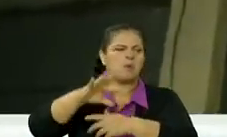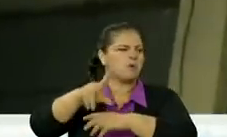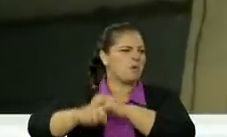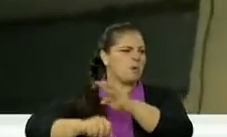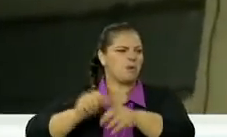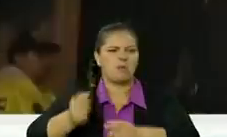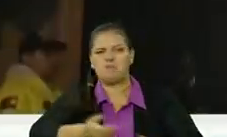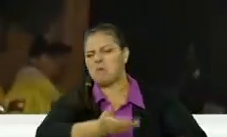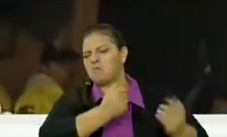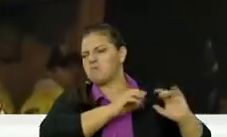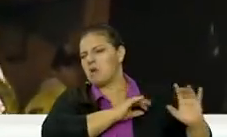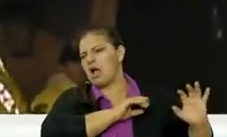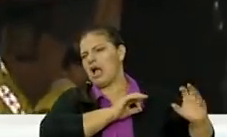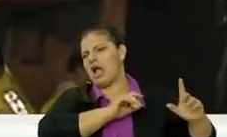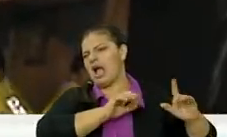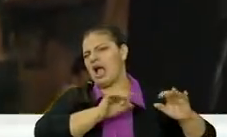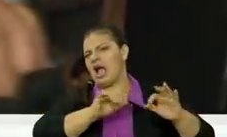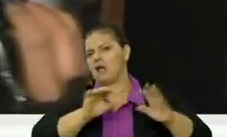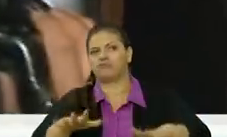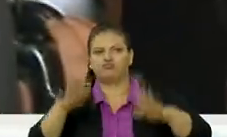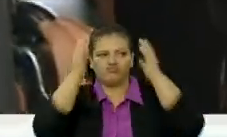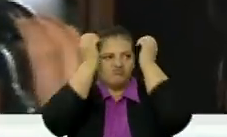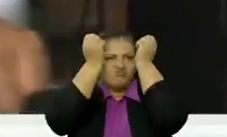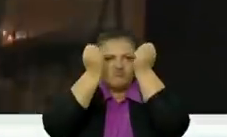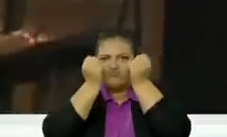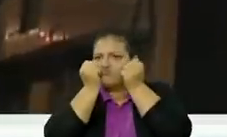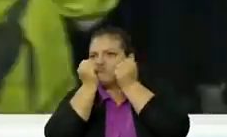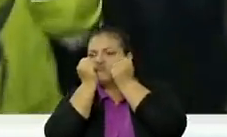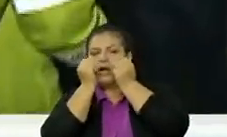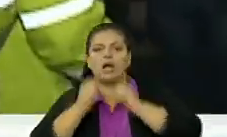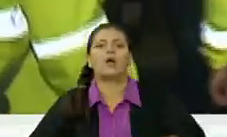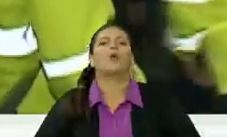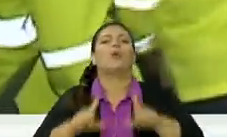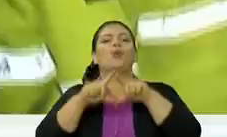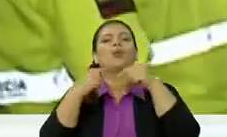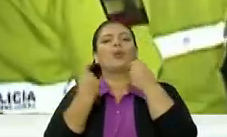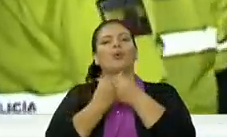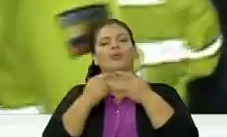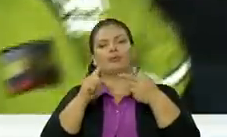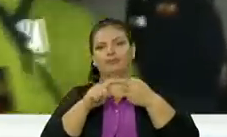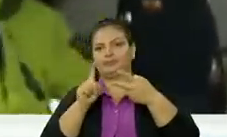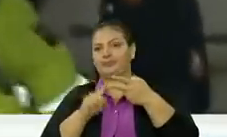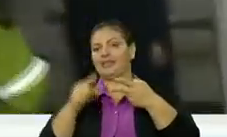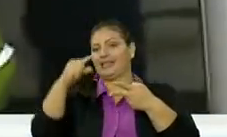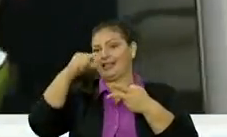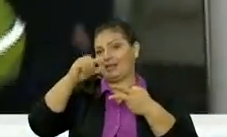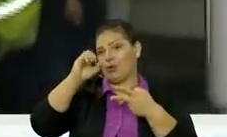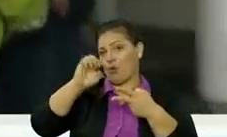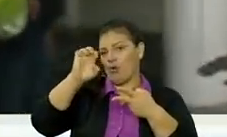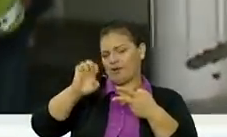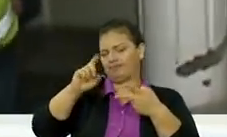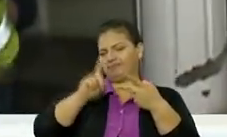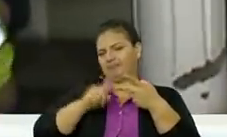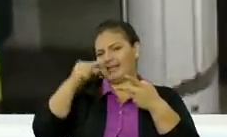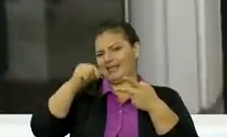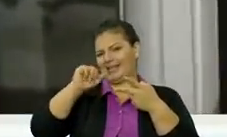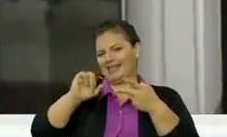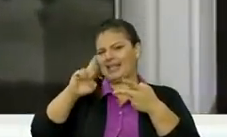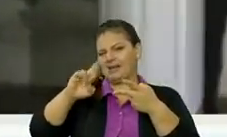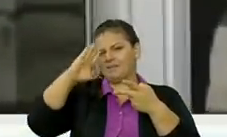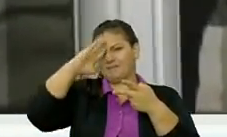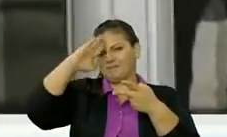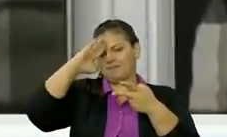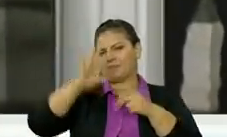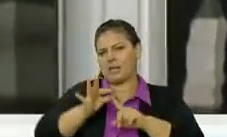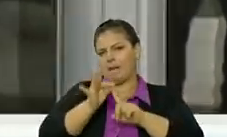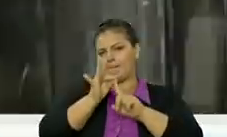saltaban cerramientos, iban en busca de alias Jaime y sus dirigidos. Se les acusa de ser integrantes de una presunta organización delictiva que operaba en